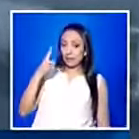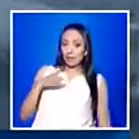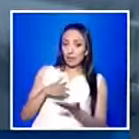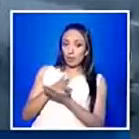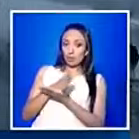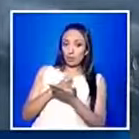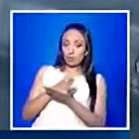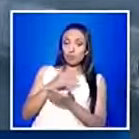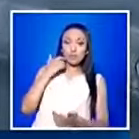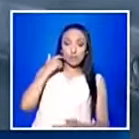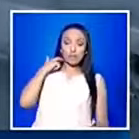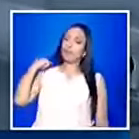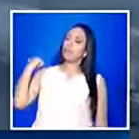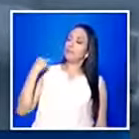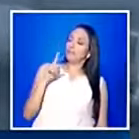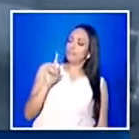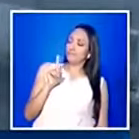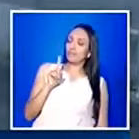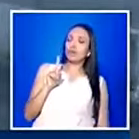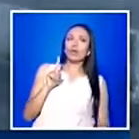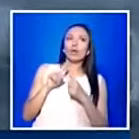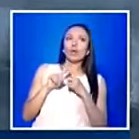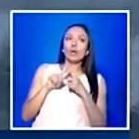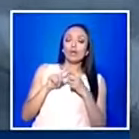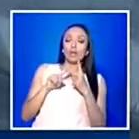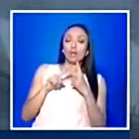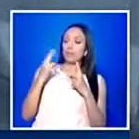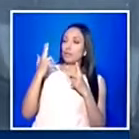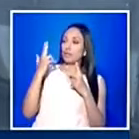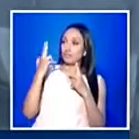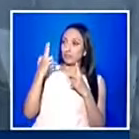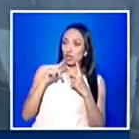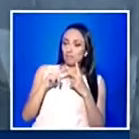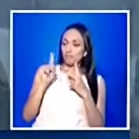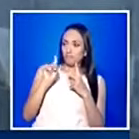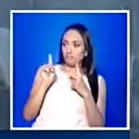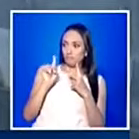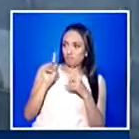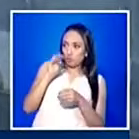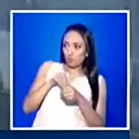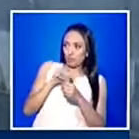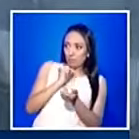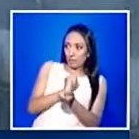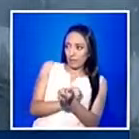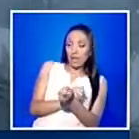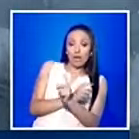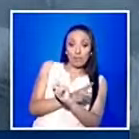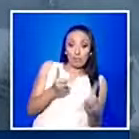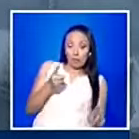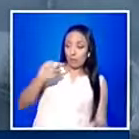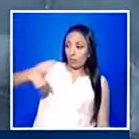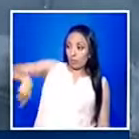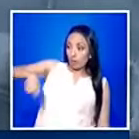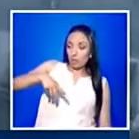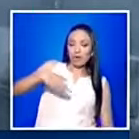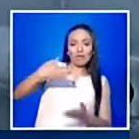armas de fuego, no se encuentran contempladas en la legislación penal. Sin embargo, nosotros hacemos operativos para